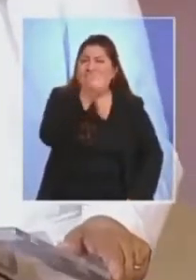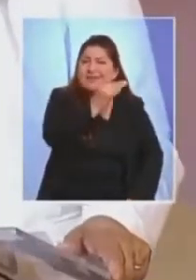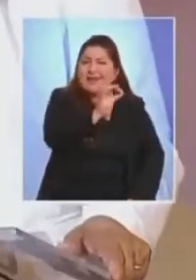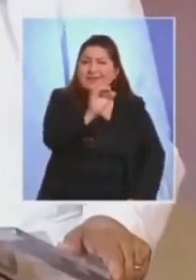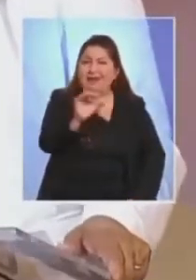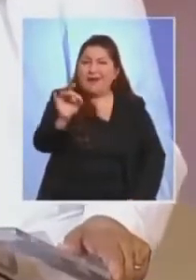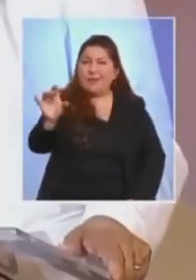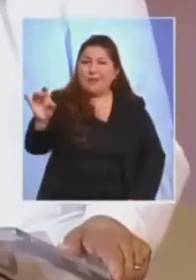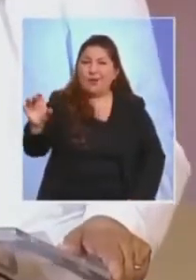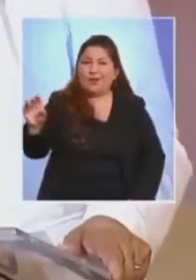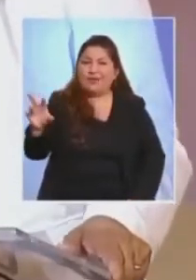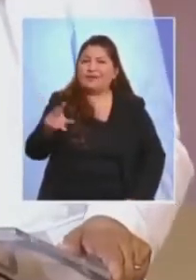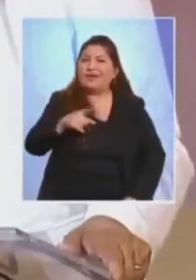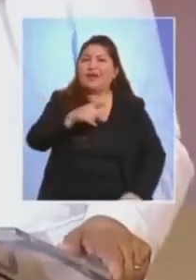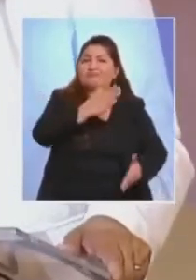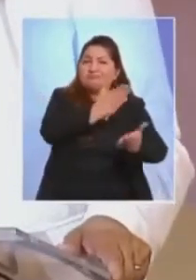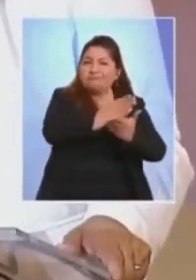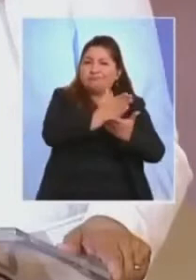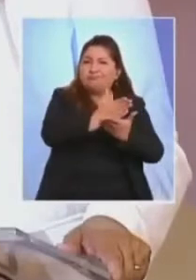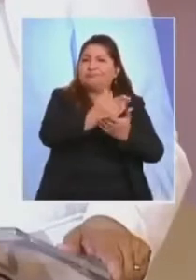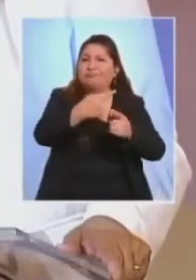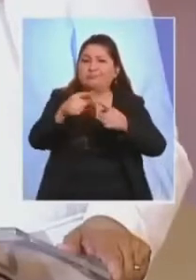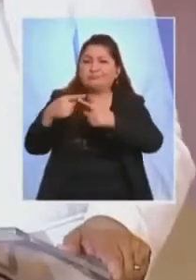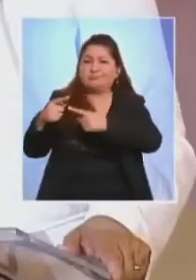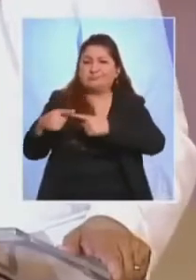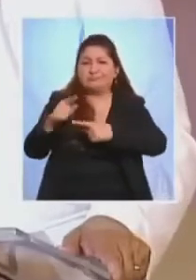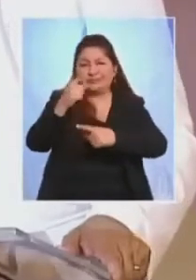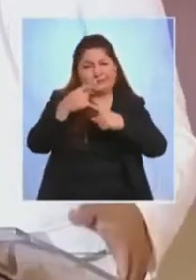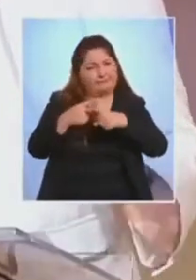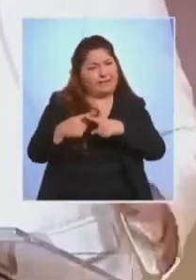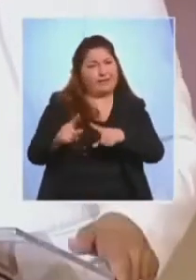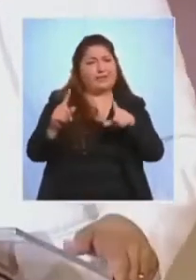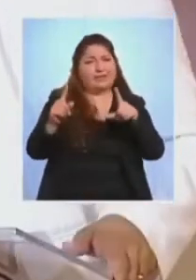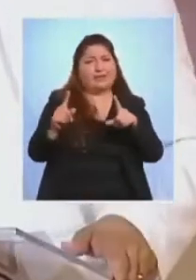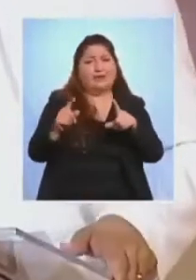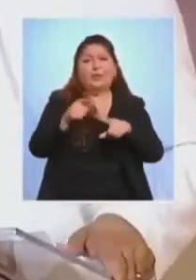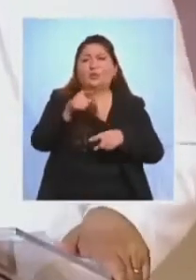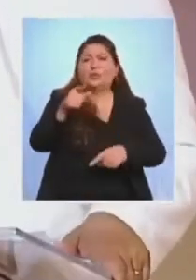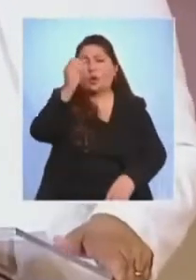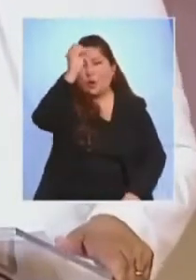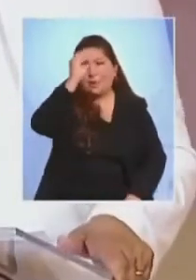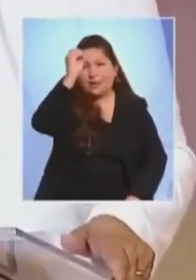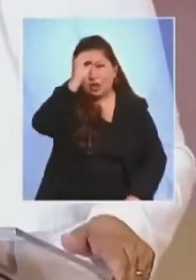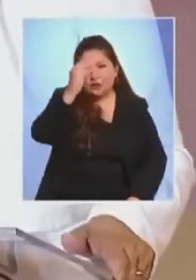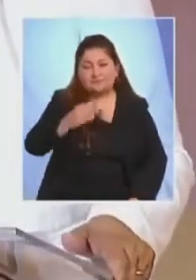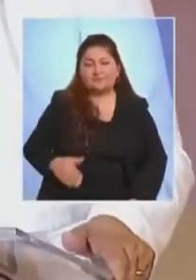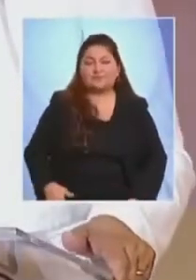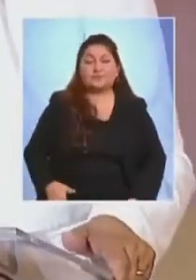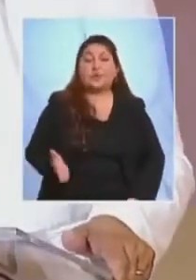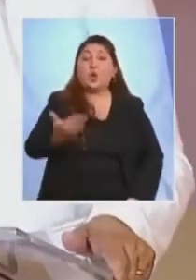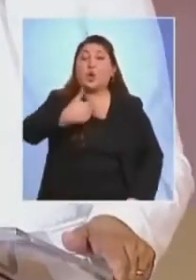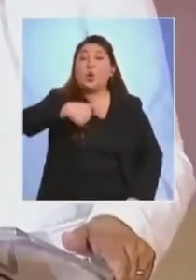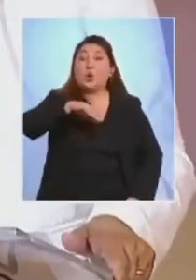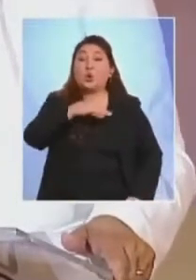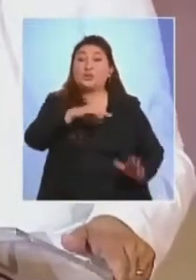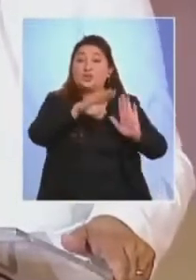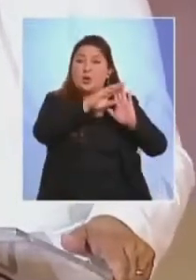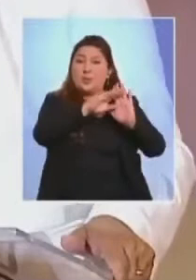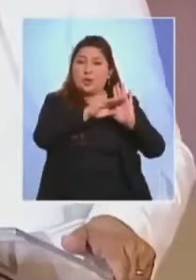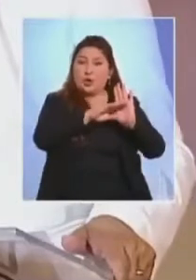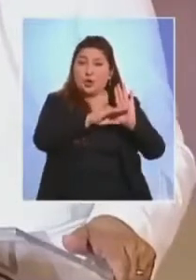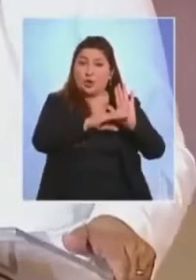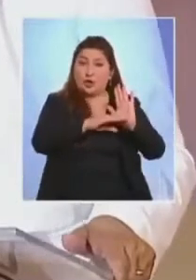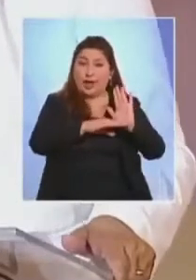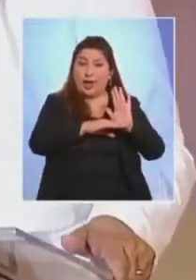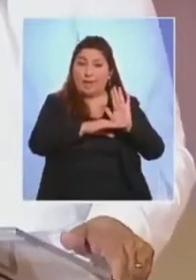de estas instancias educativas. ¿Cuál es su actitud frente a eso? Bueno, nuestro programa, Sergio, el principio que cruza todo el